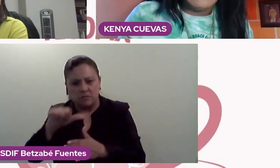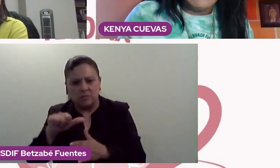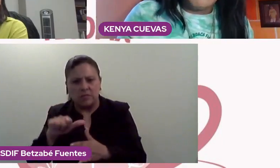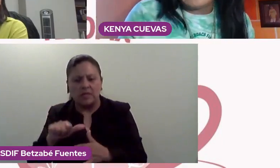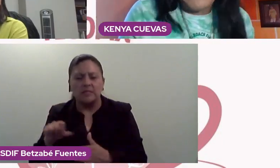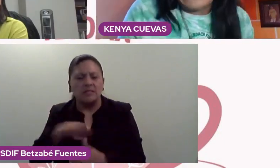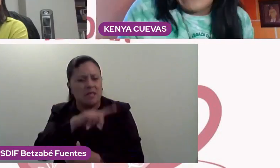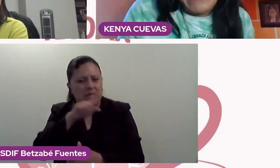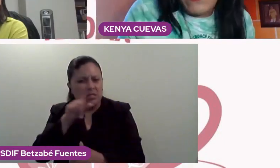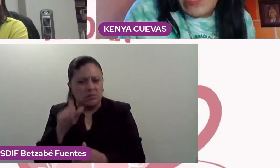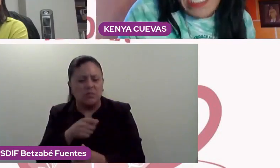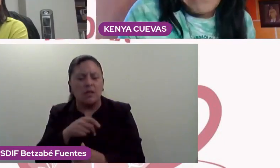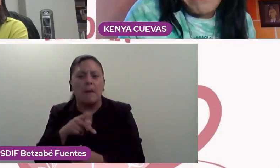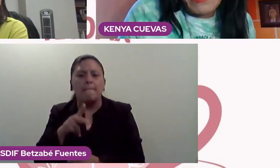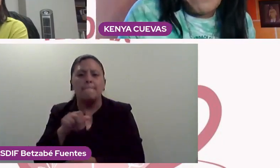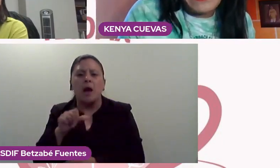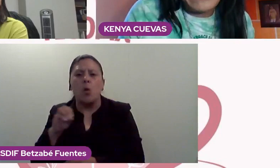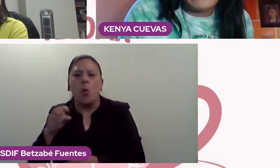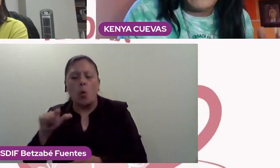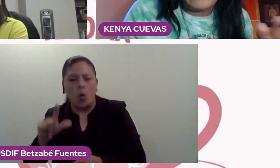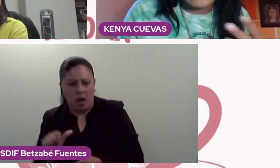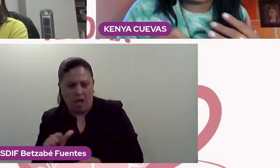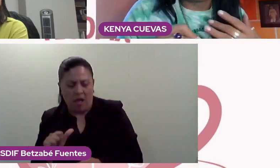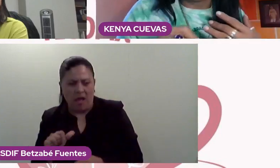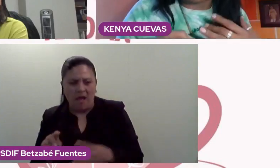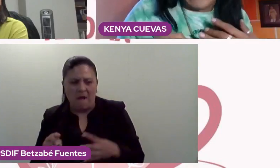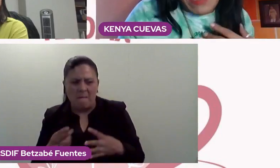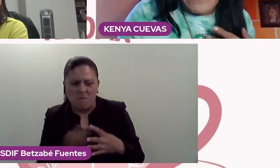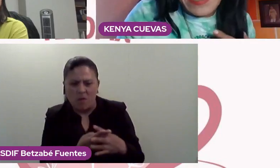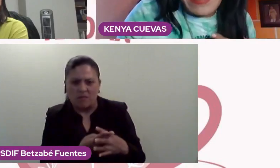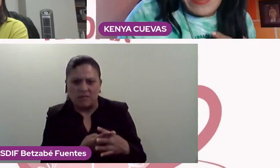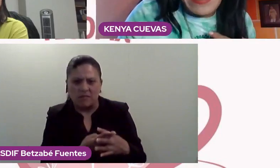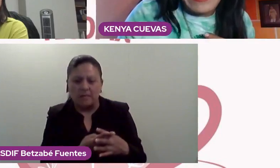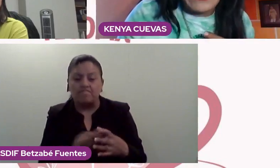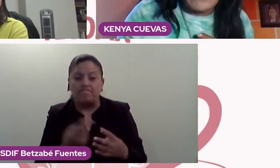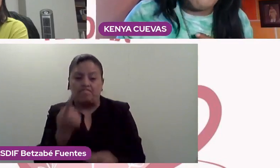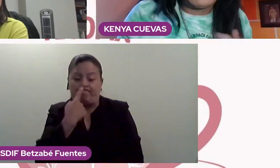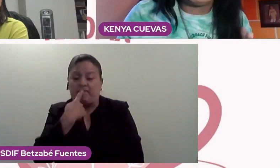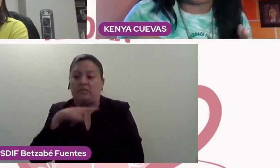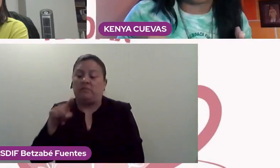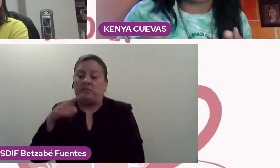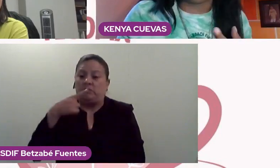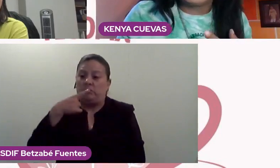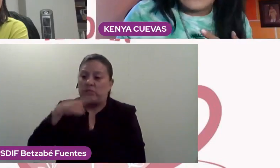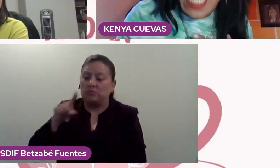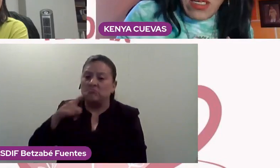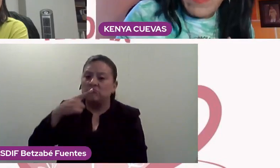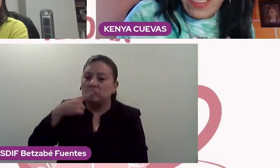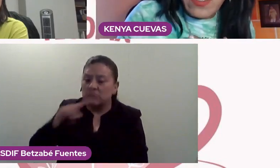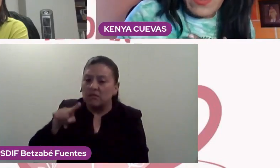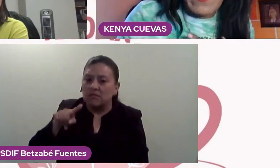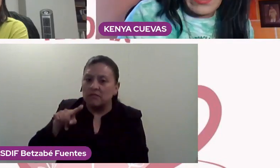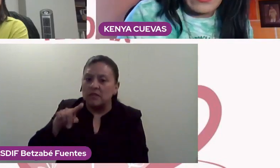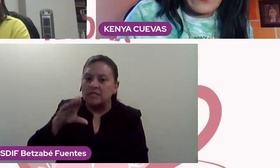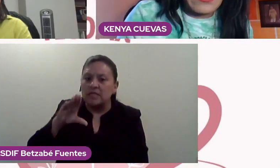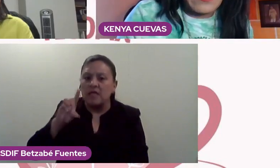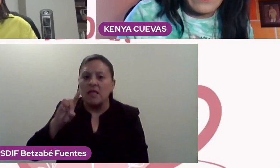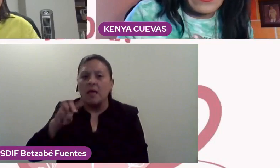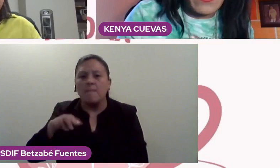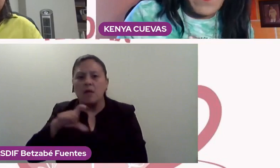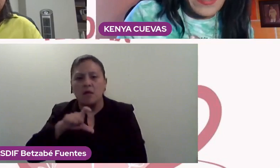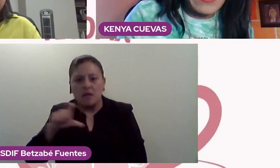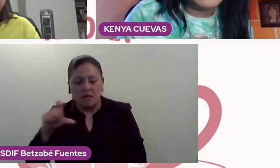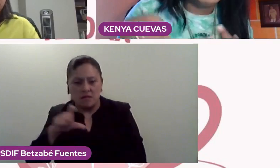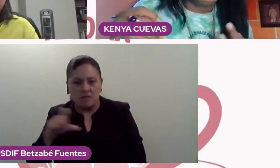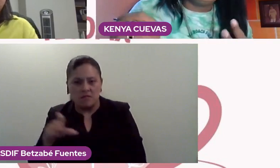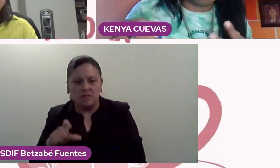fiscalía, pues empecé a denunciar, ¿no? Empecé a denunciar tanto a la Fiscalía de la Ciudad de México, denuncié a los medios de comunicación a través